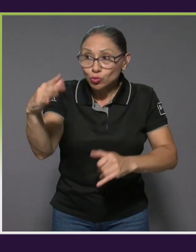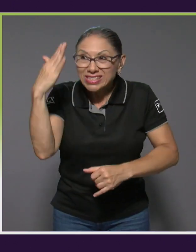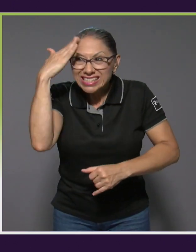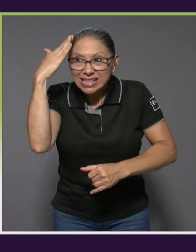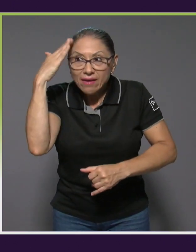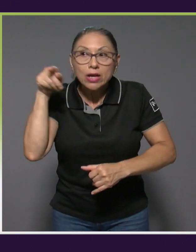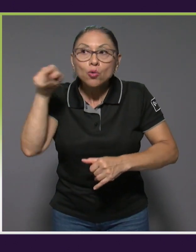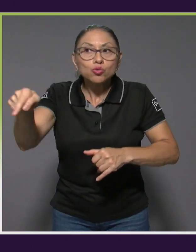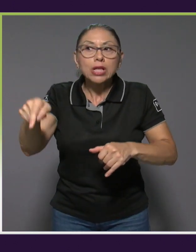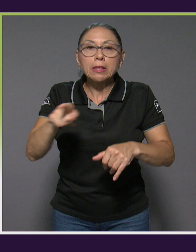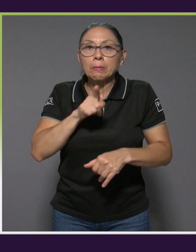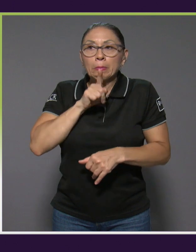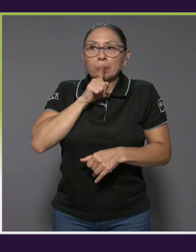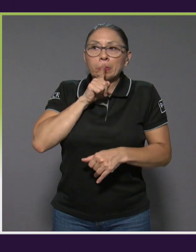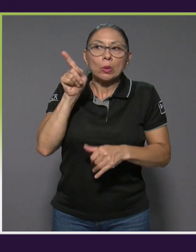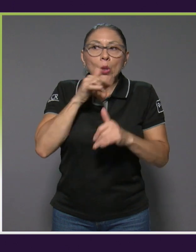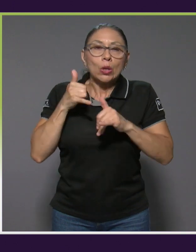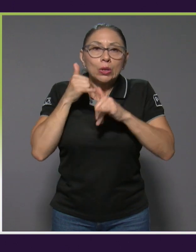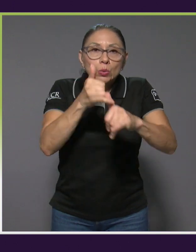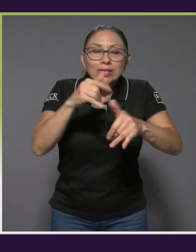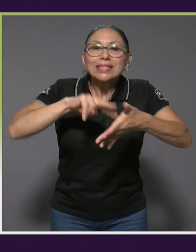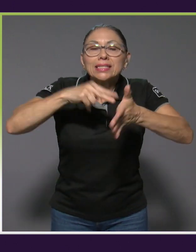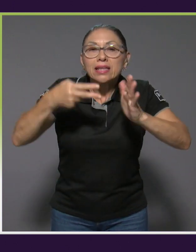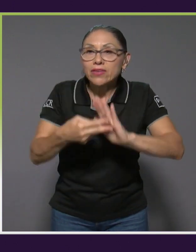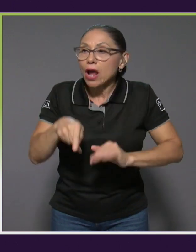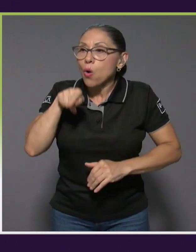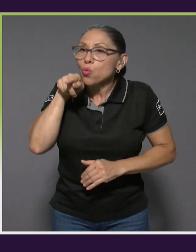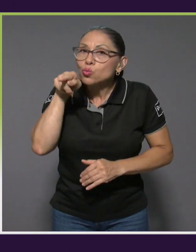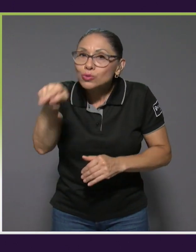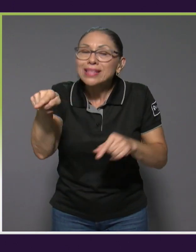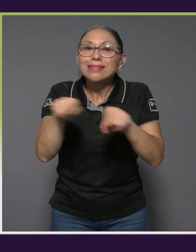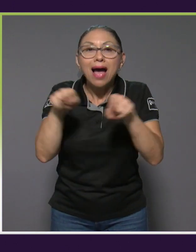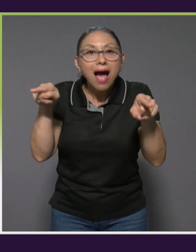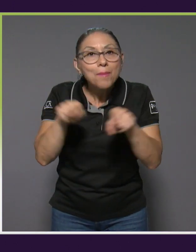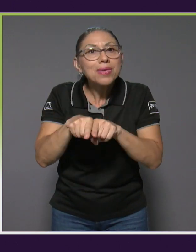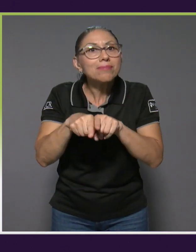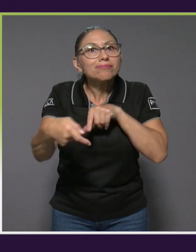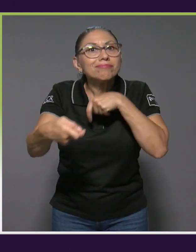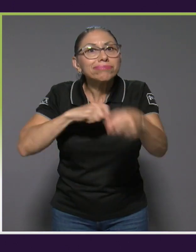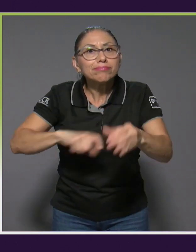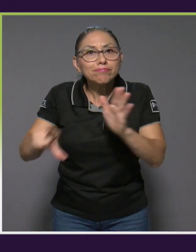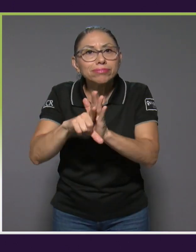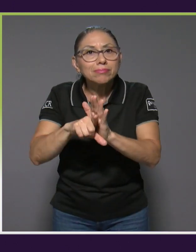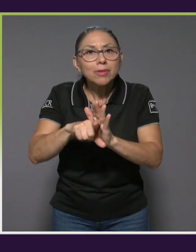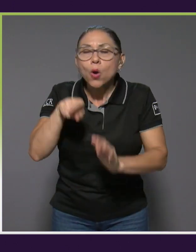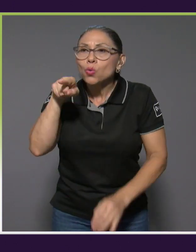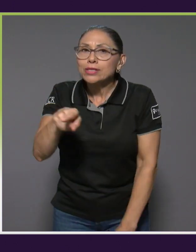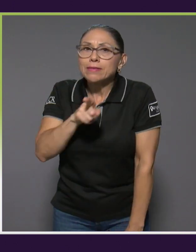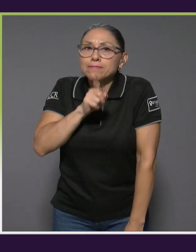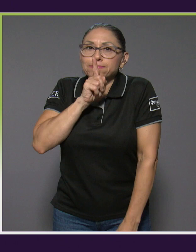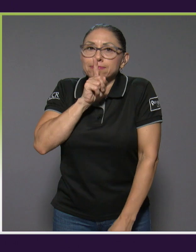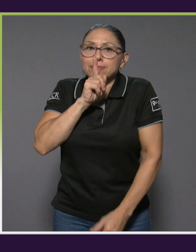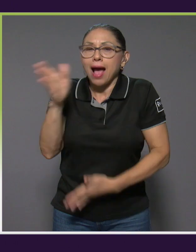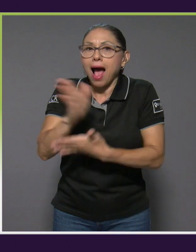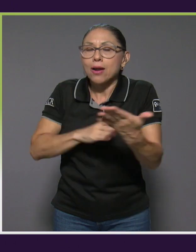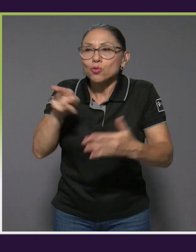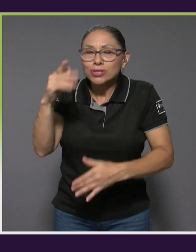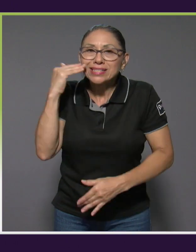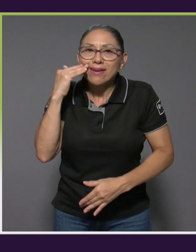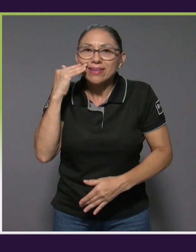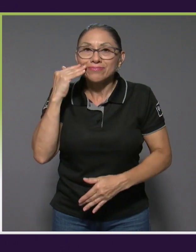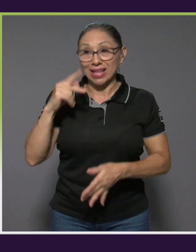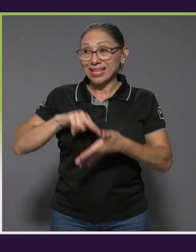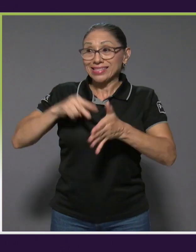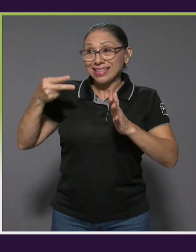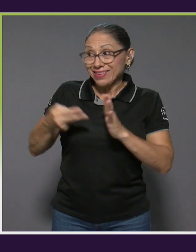no lo denuncia, usted está cometiendo una forma de delito también, porque se está callando de algo que sabe. Está siendo cómplice